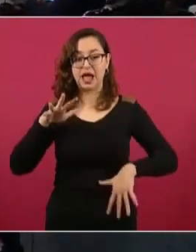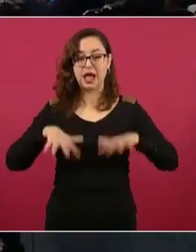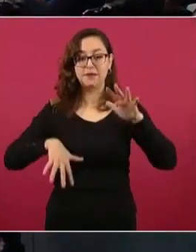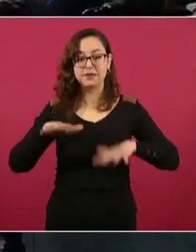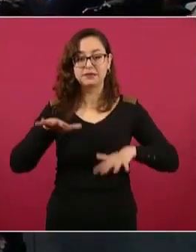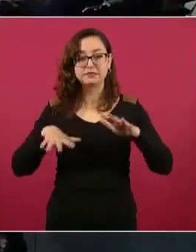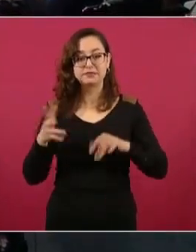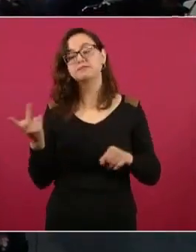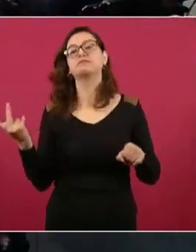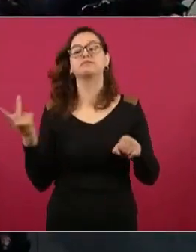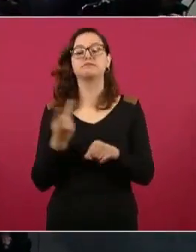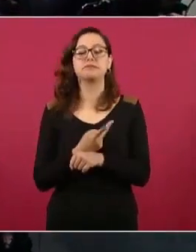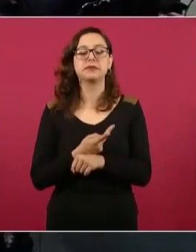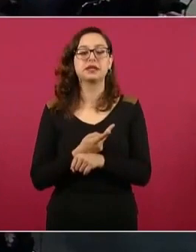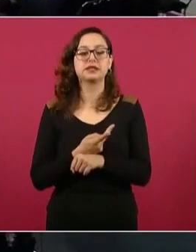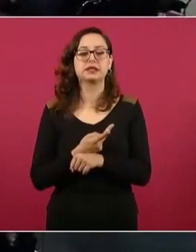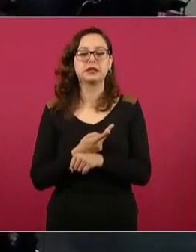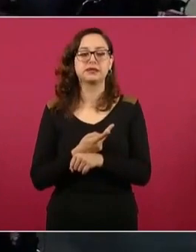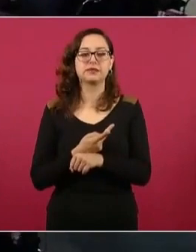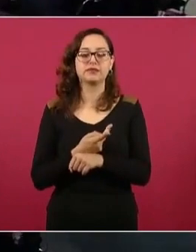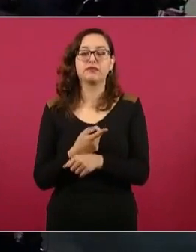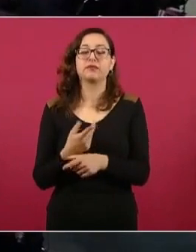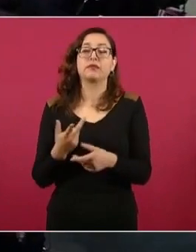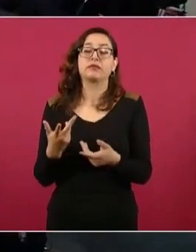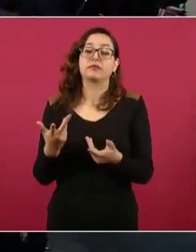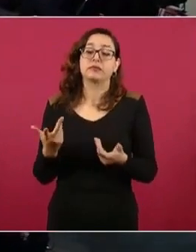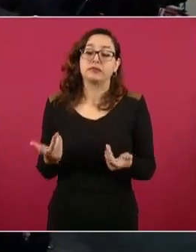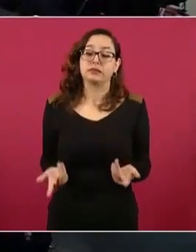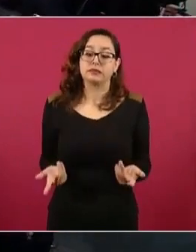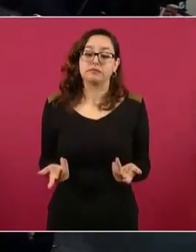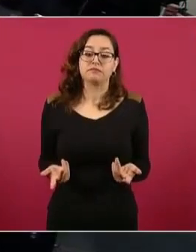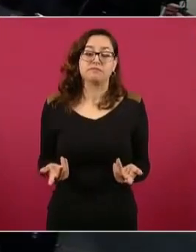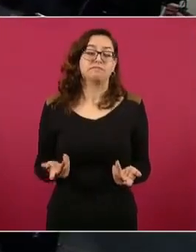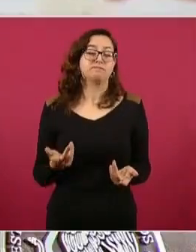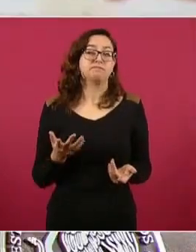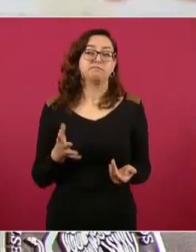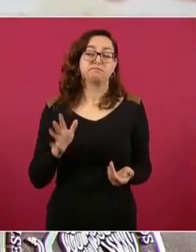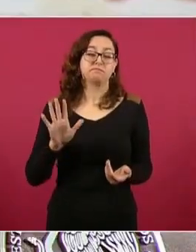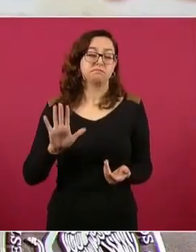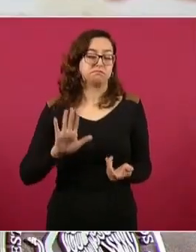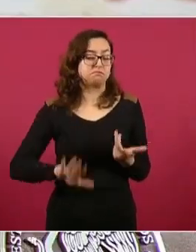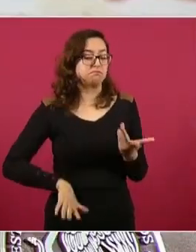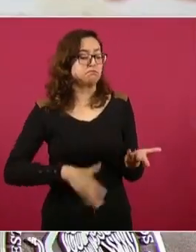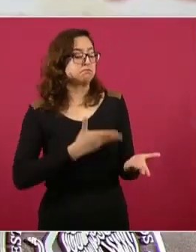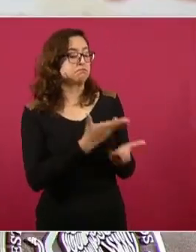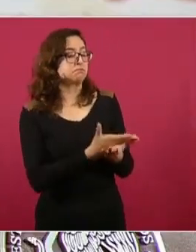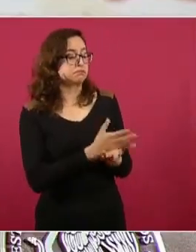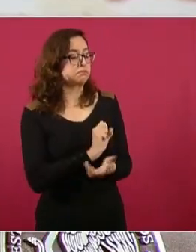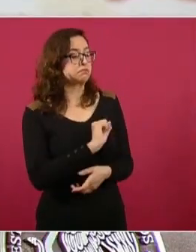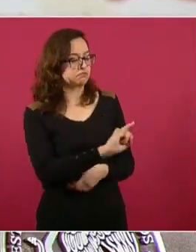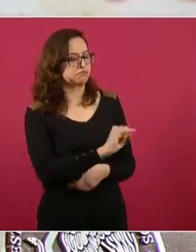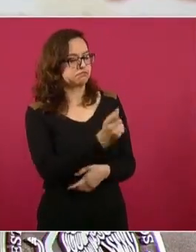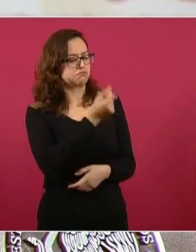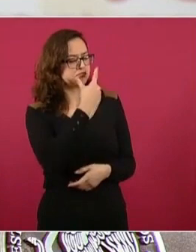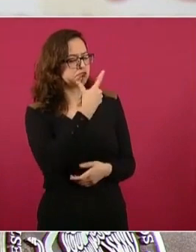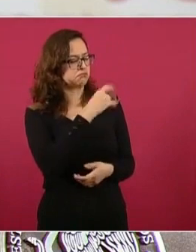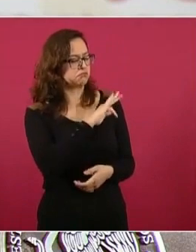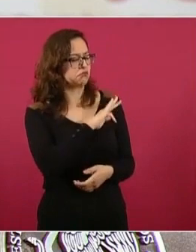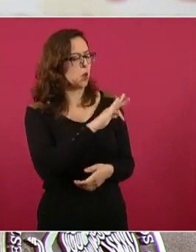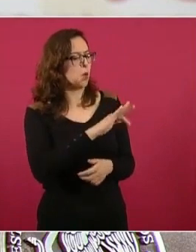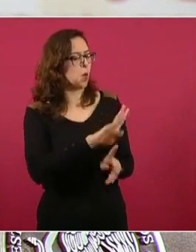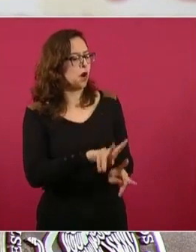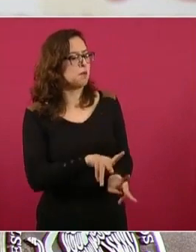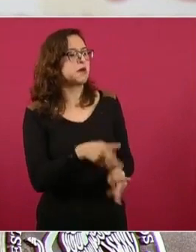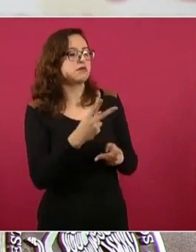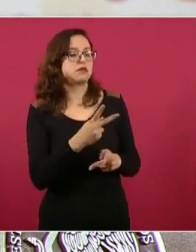cuando hicieron el proceso de licitación ofertaron algo que no iban a poder cumplir. Y ahí también pues llamamos a esa responsabilidad por parte de